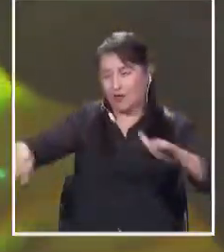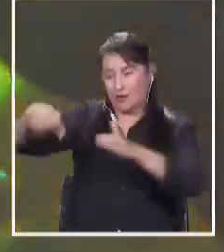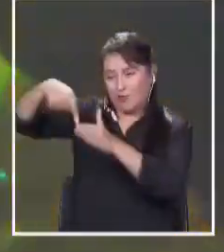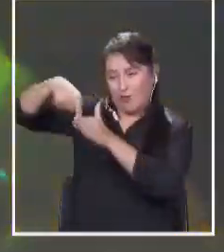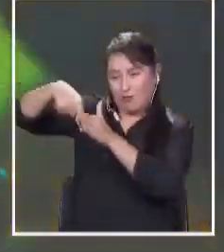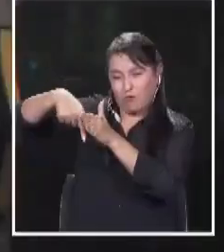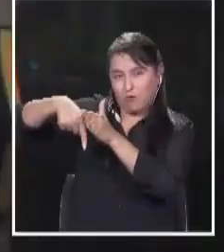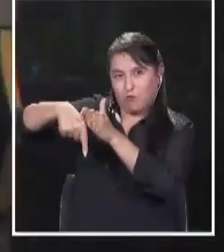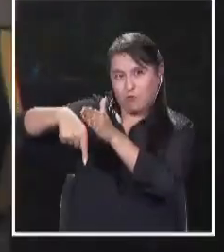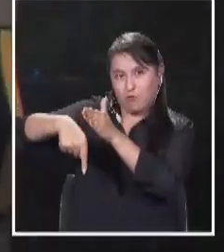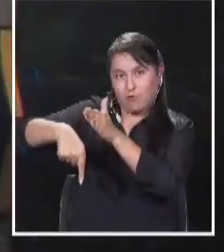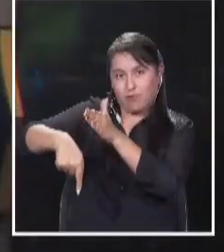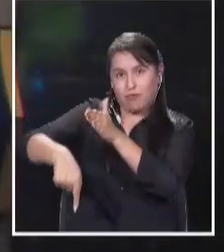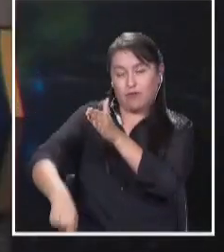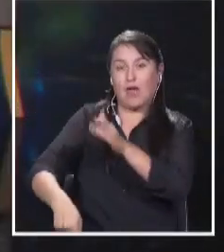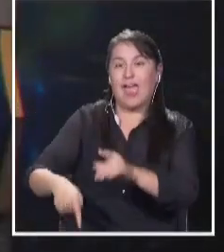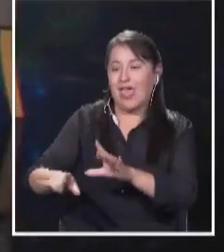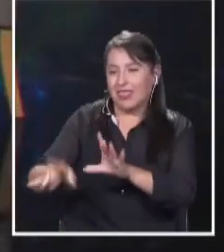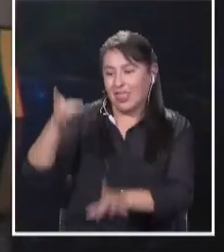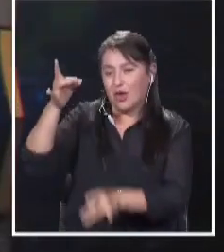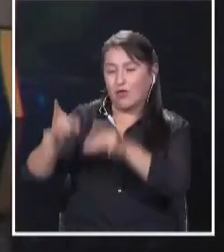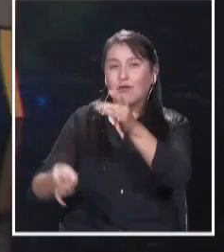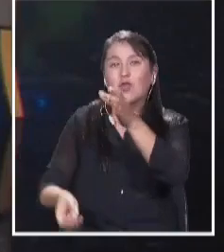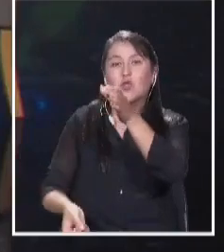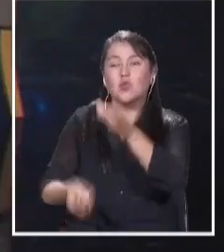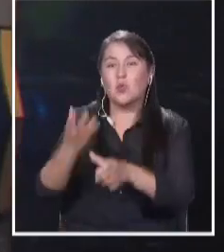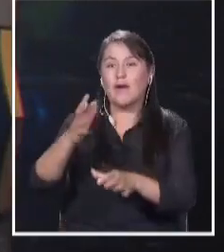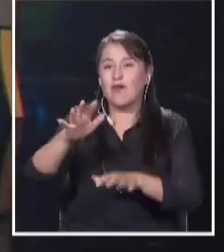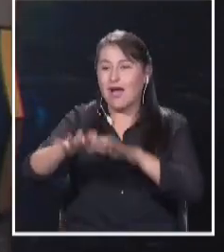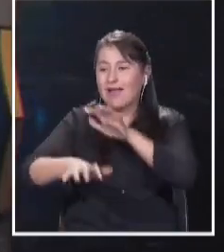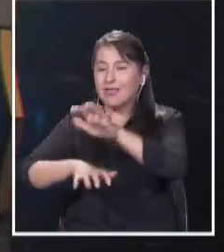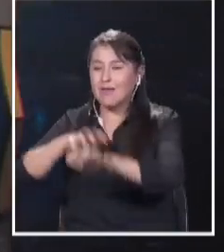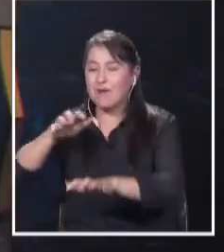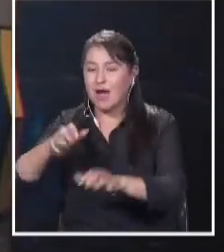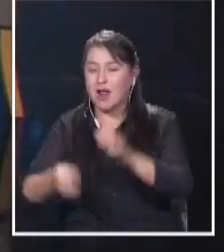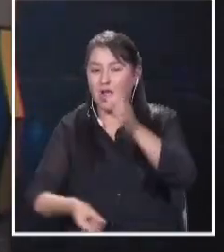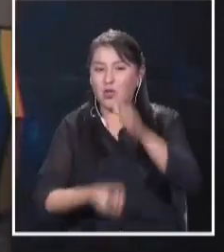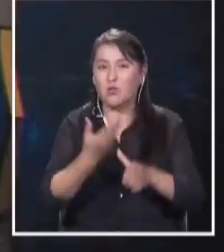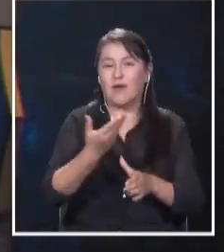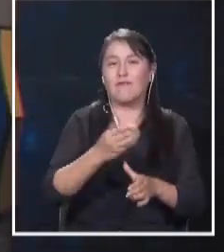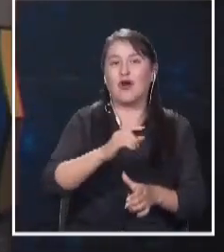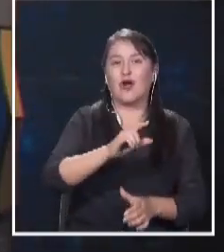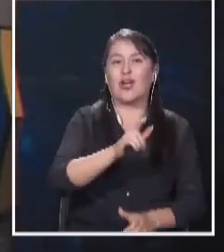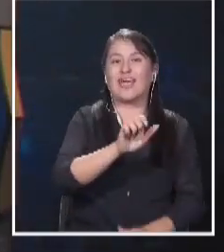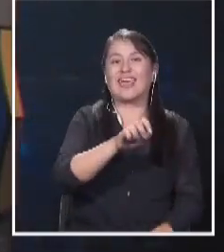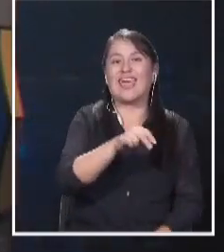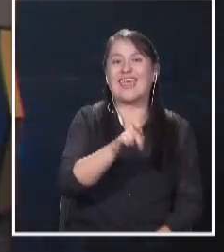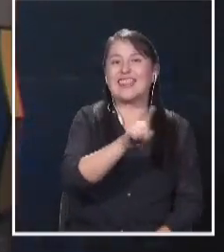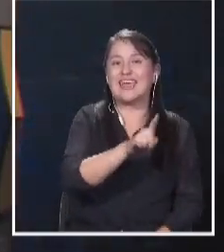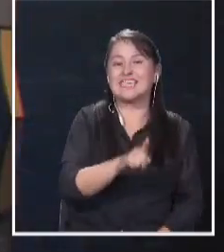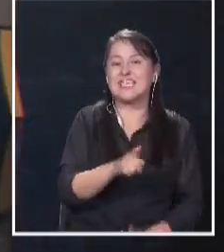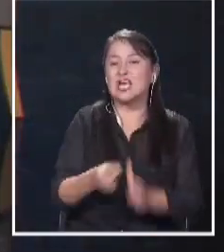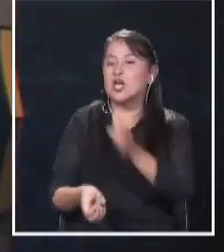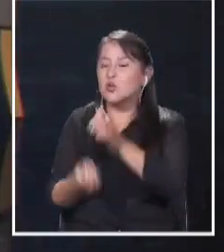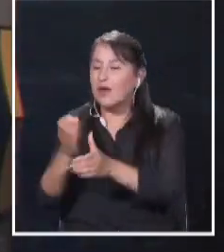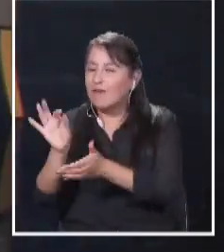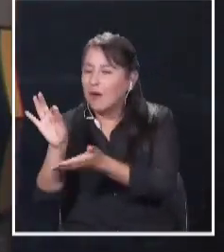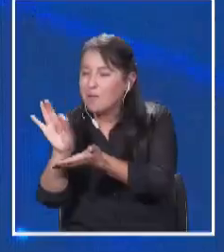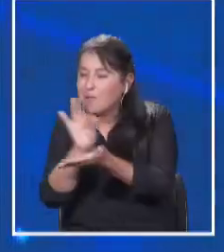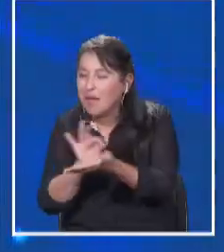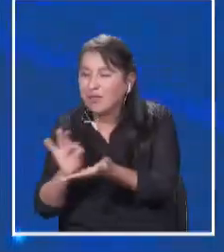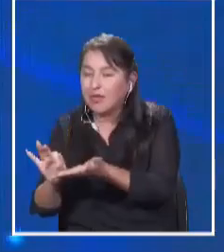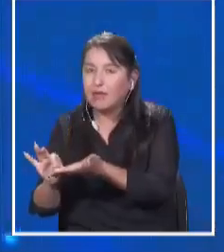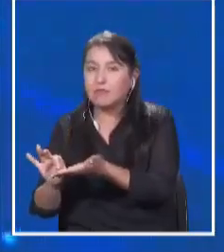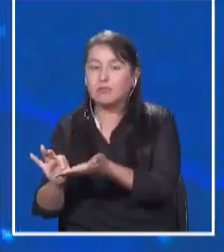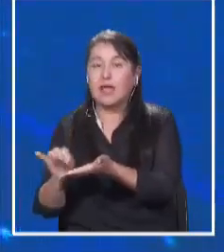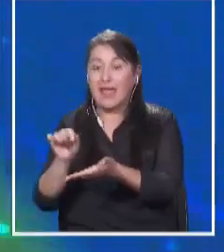posibilidad de encontrar descubrir nuevas especies, nuevos genes, nuevos microorganismos, sino que además allí abajo